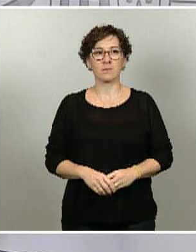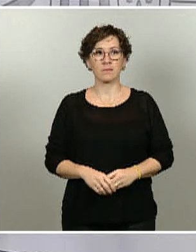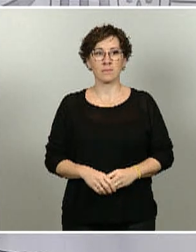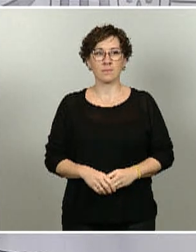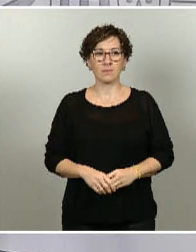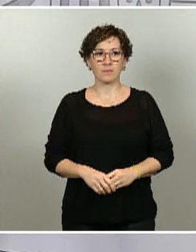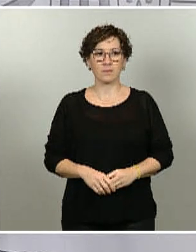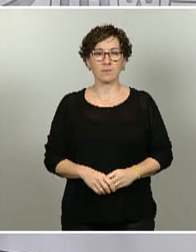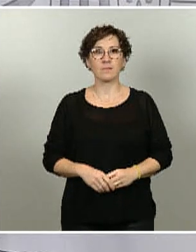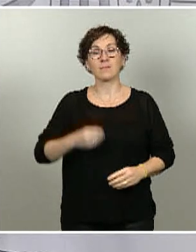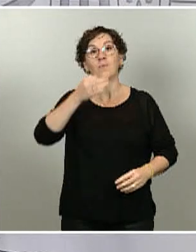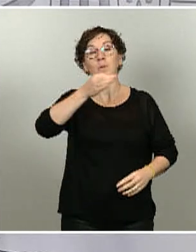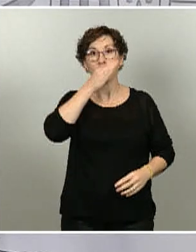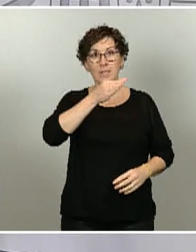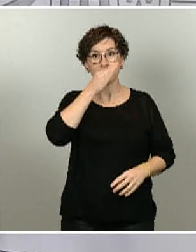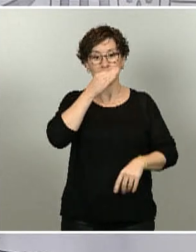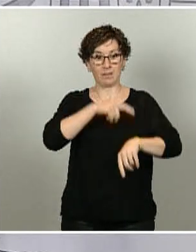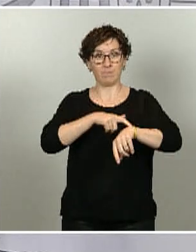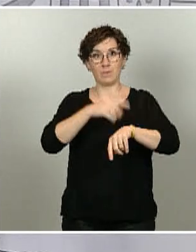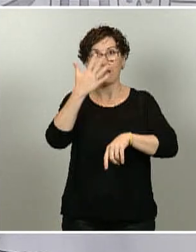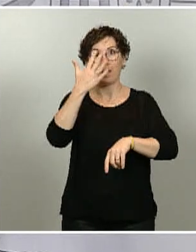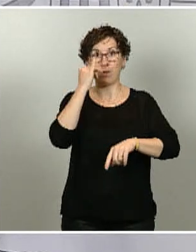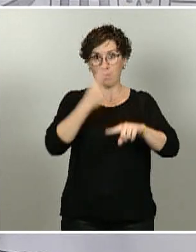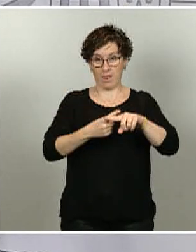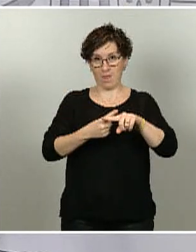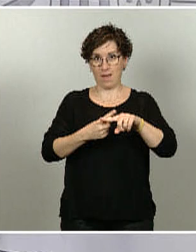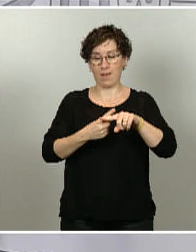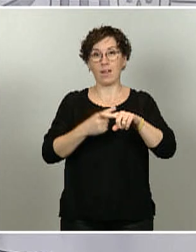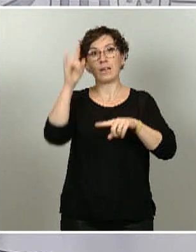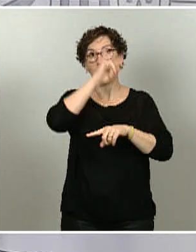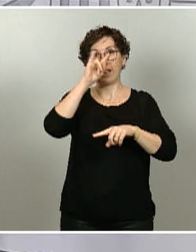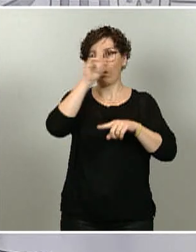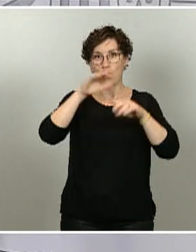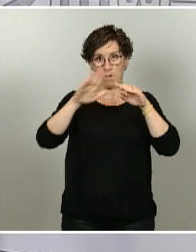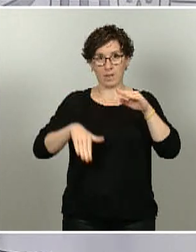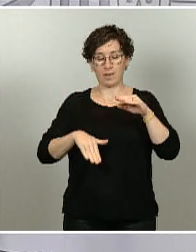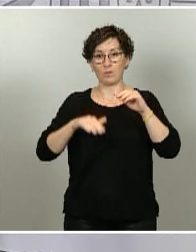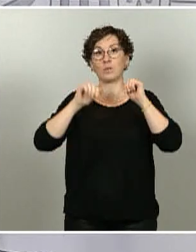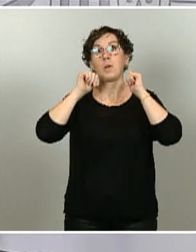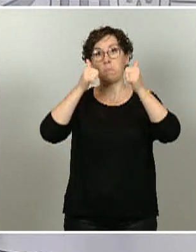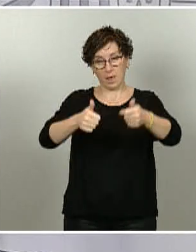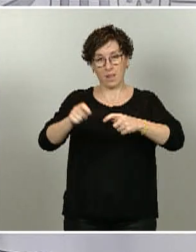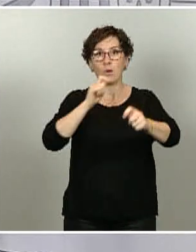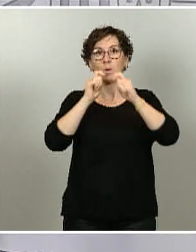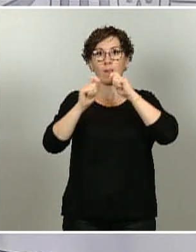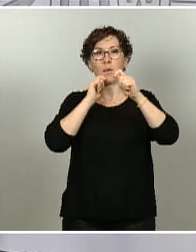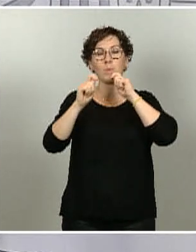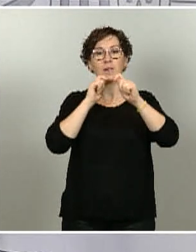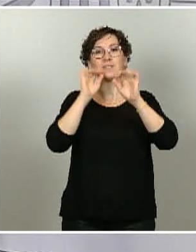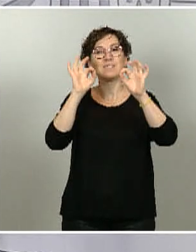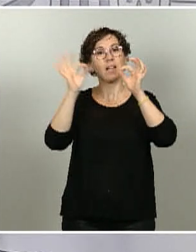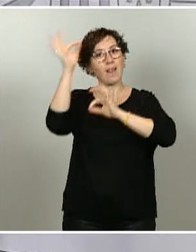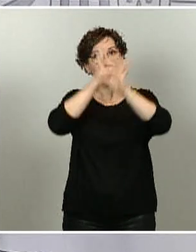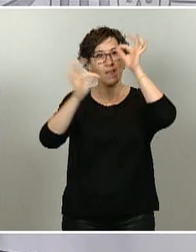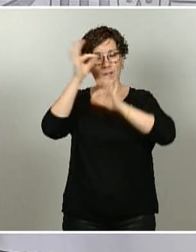Muy buenas tardes, son las 5:30, una hora menos en Canarias. Comienza la rueda de prensa con los datos sanitarios actualizados al día de